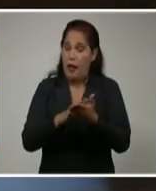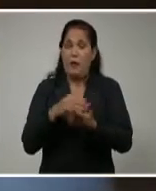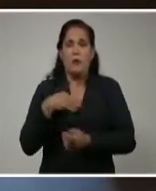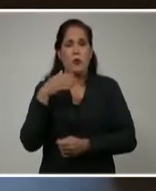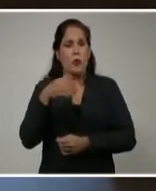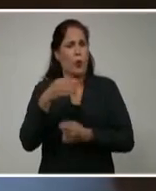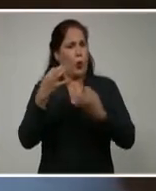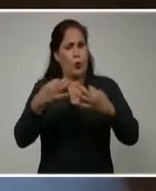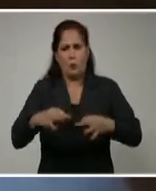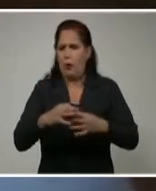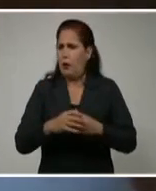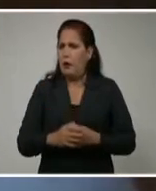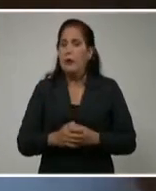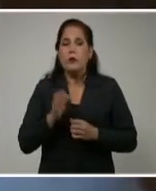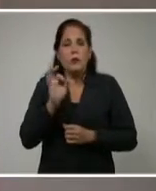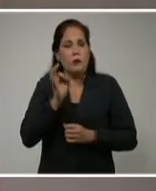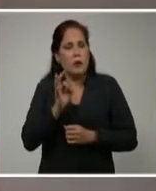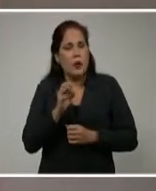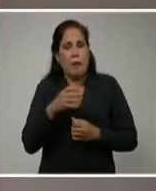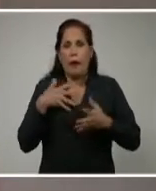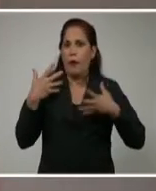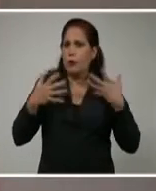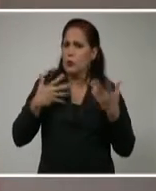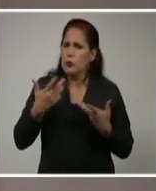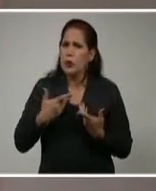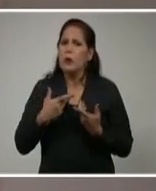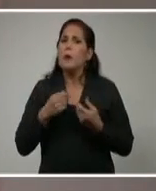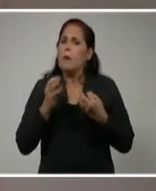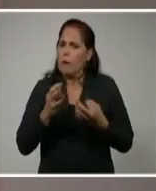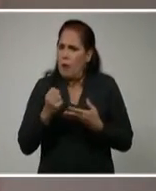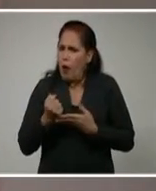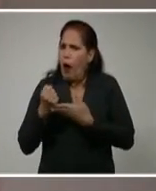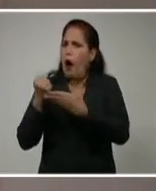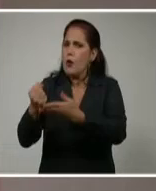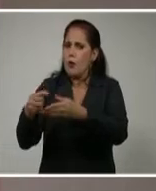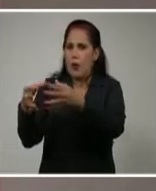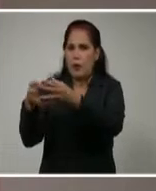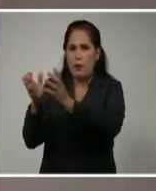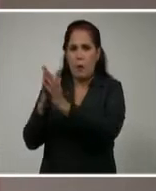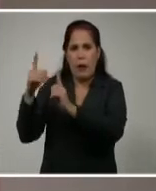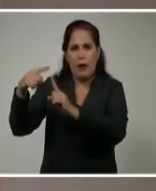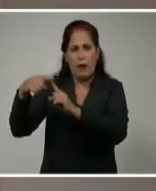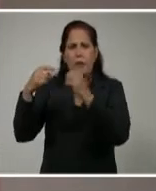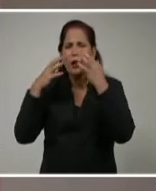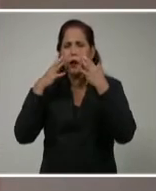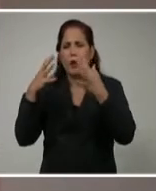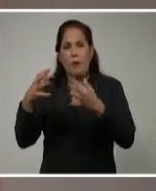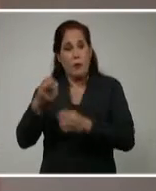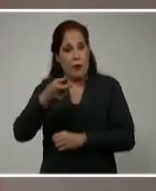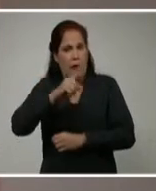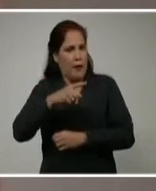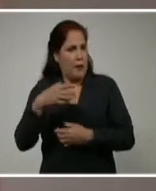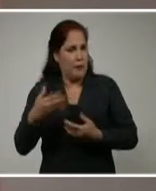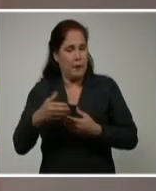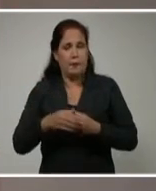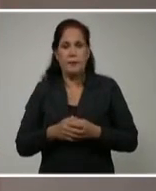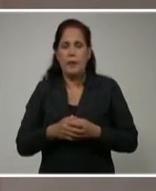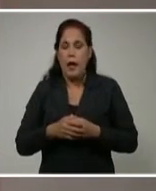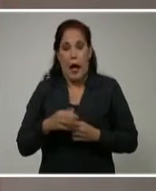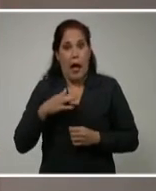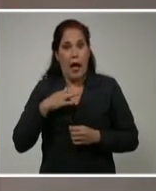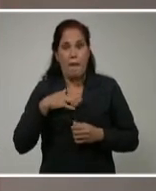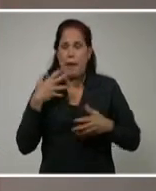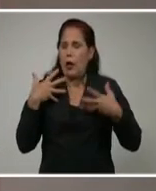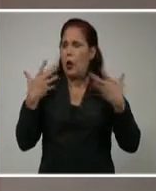Nada, yo siempre estoy con el mismo ánimo, con los mismos deseos de apoyar al equipo y es lo importante. Lo importante ayer, lo que me mantiene